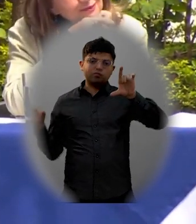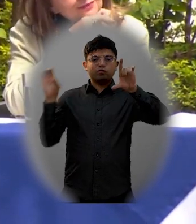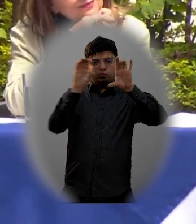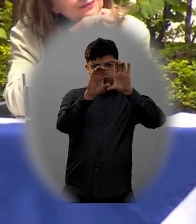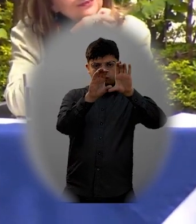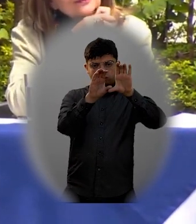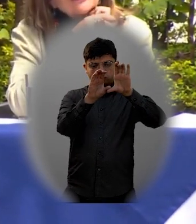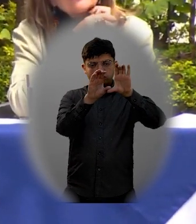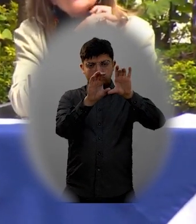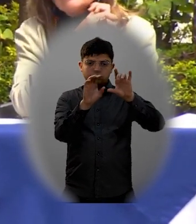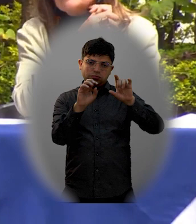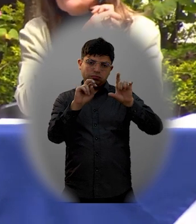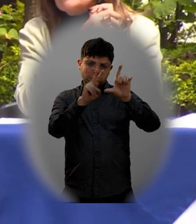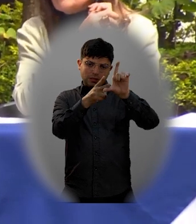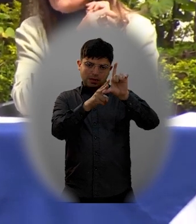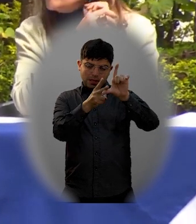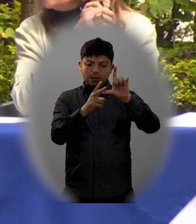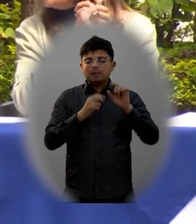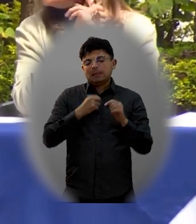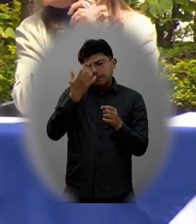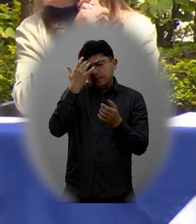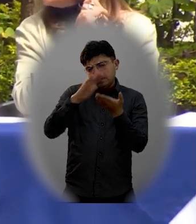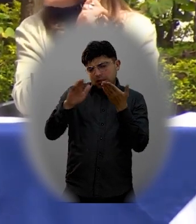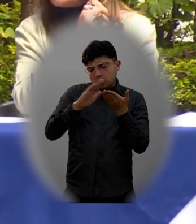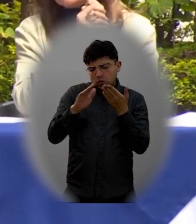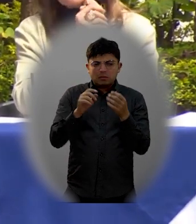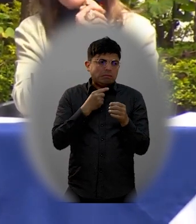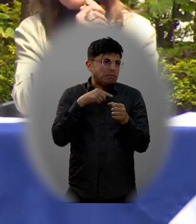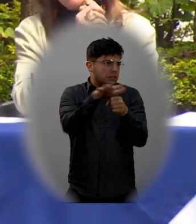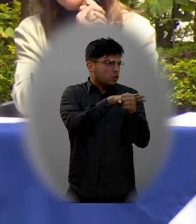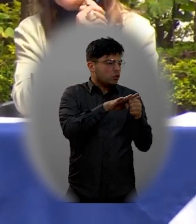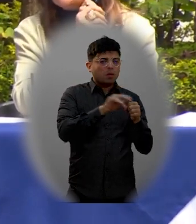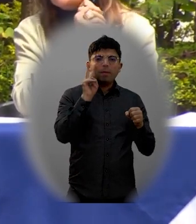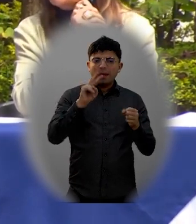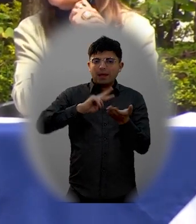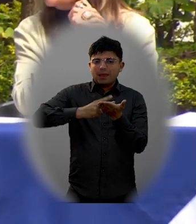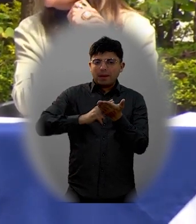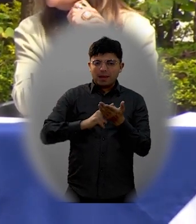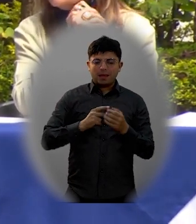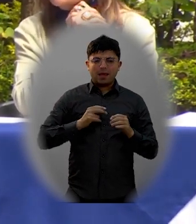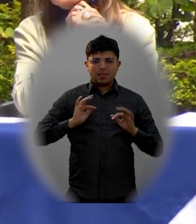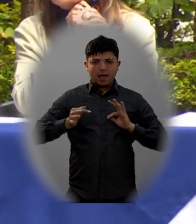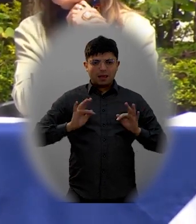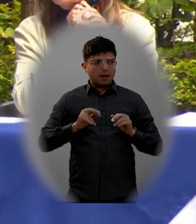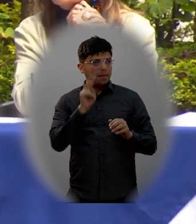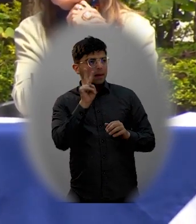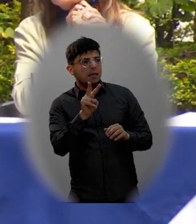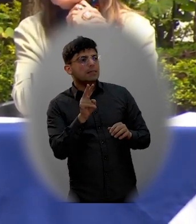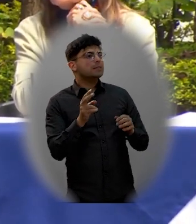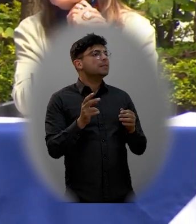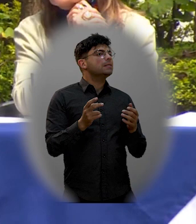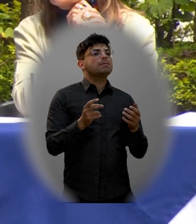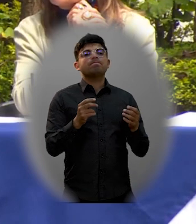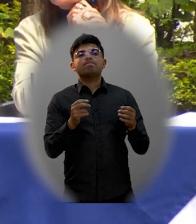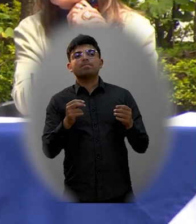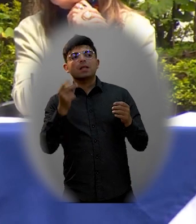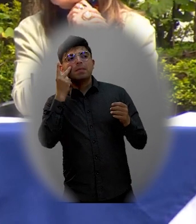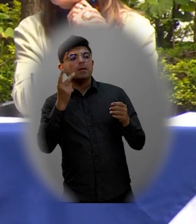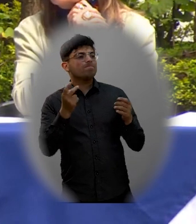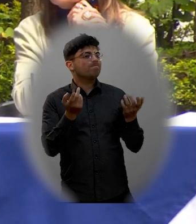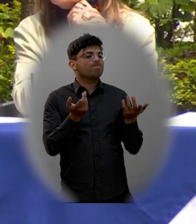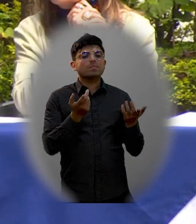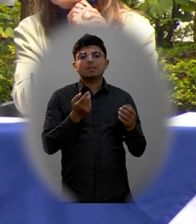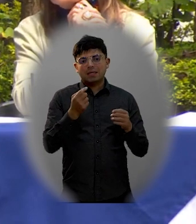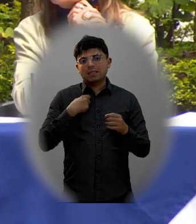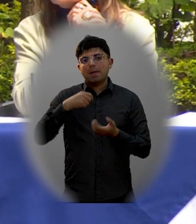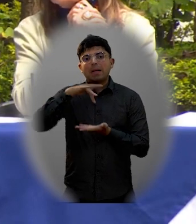esta situación. Vi pasar a Tatiana y pues de verdad me rompe el corazón que ella no pueda estar aquí escuchando, porque sabemos